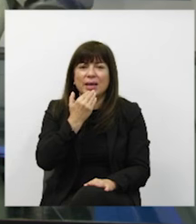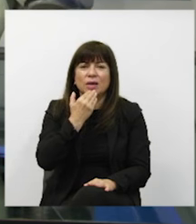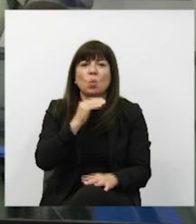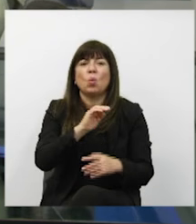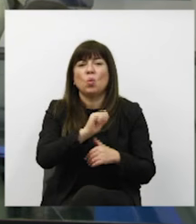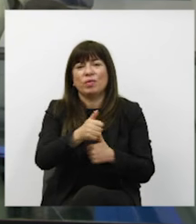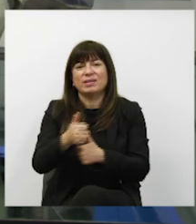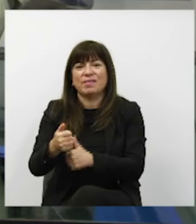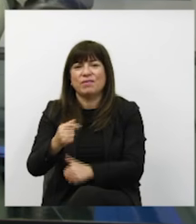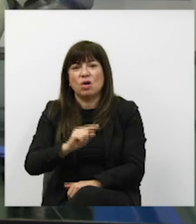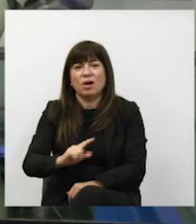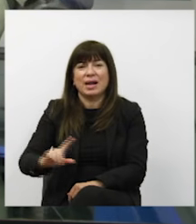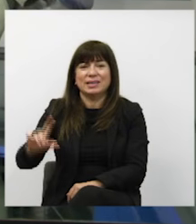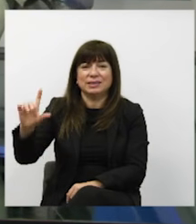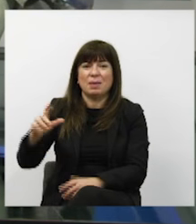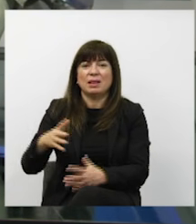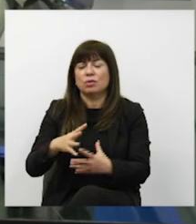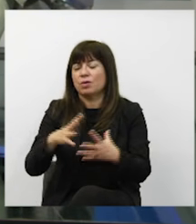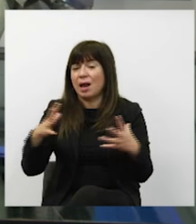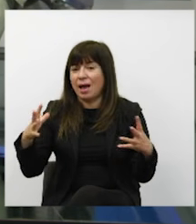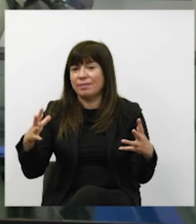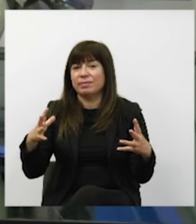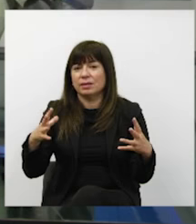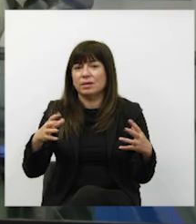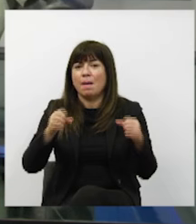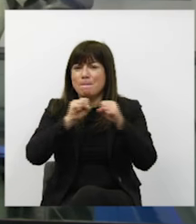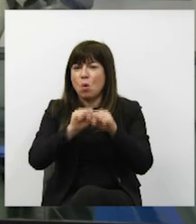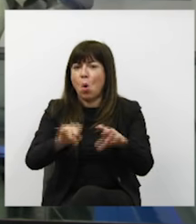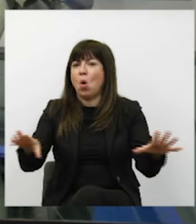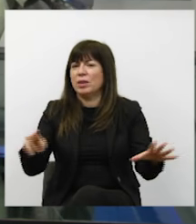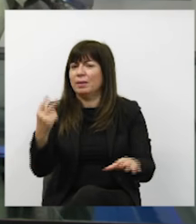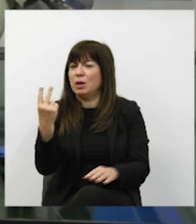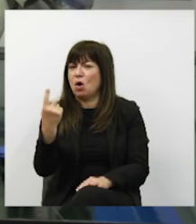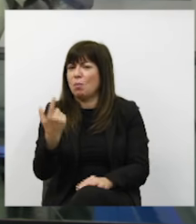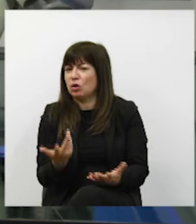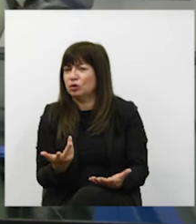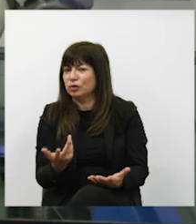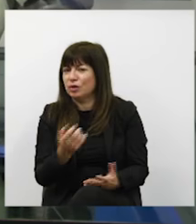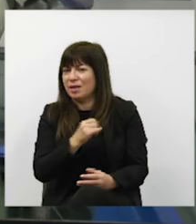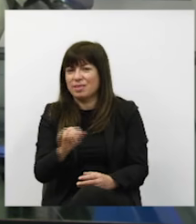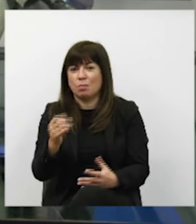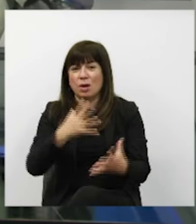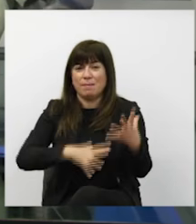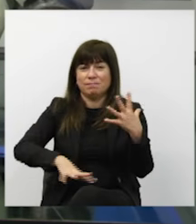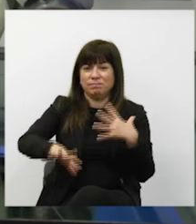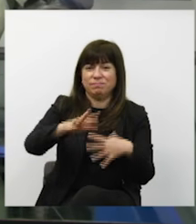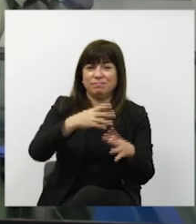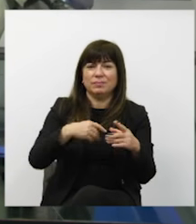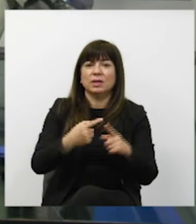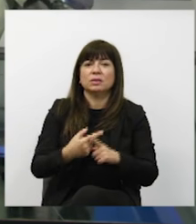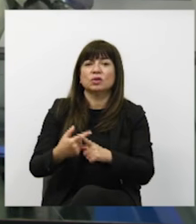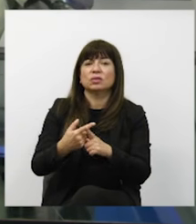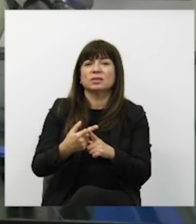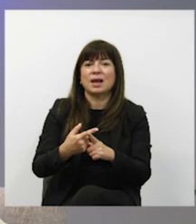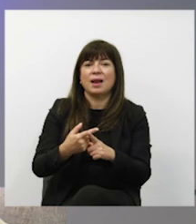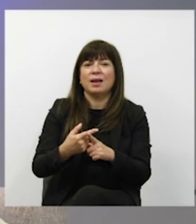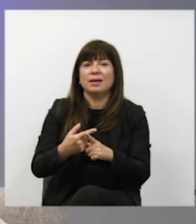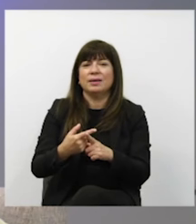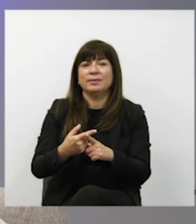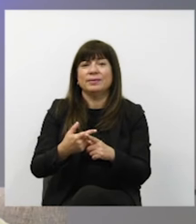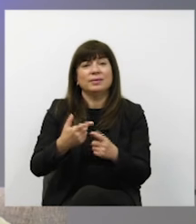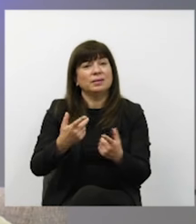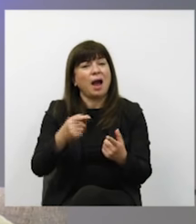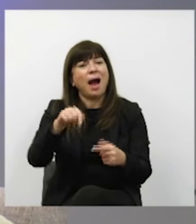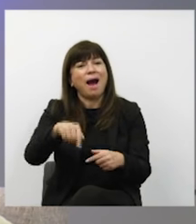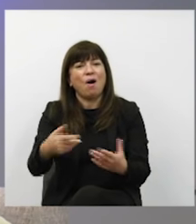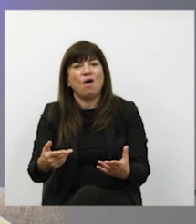tenemos un desafío de crecimiento gigantesco que probablemente se multiplicó por 2 después de estallido y pandemia. Entonces, y uno piensa en el